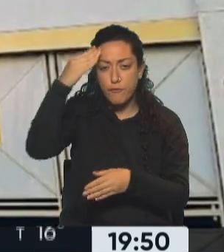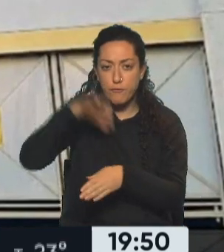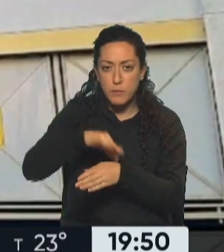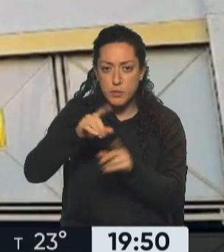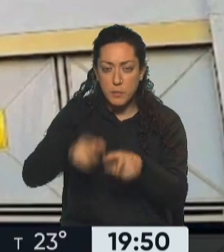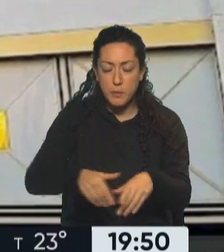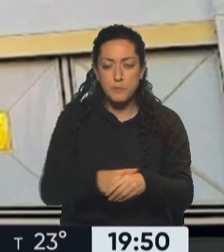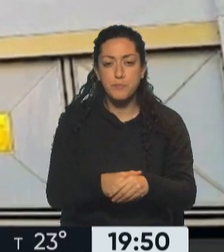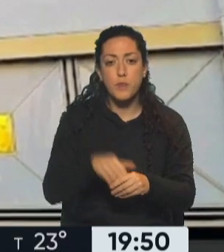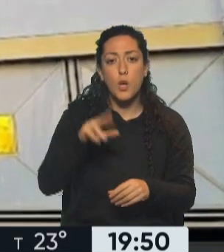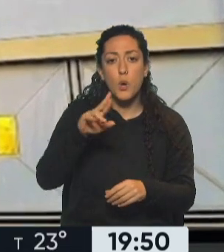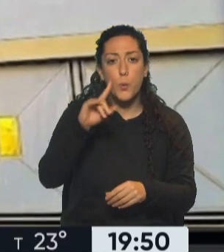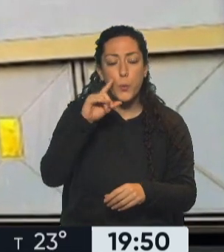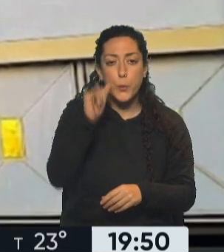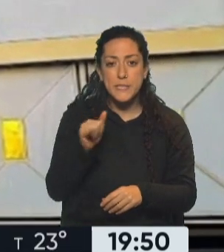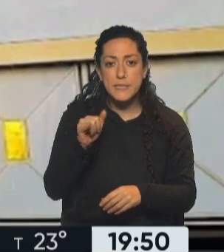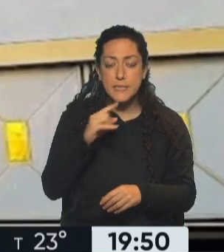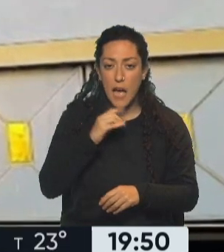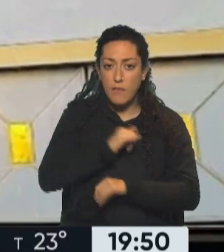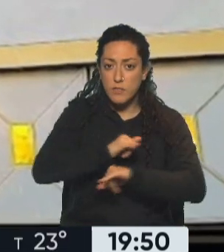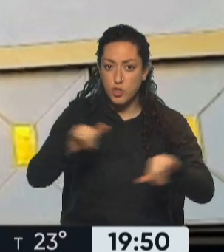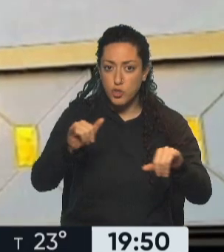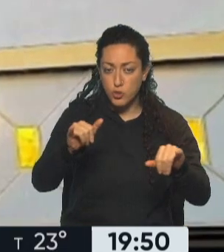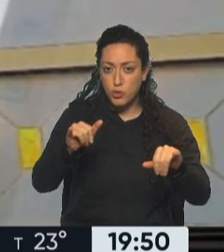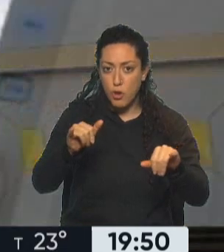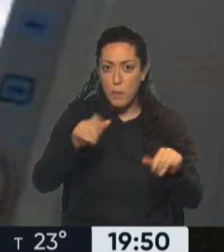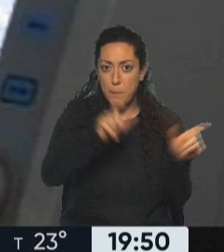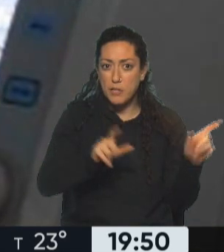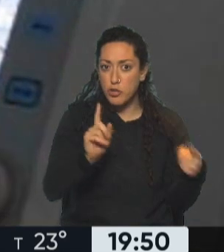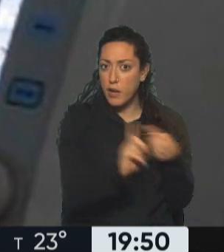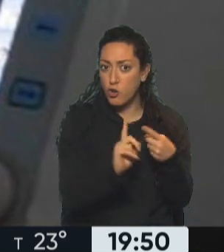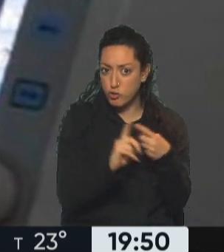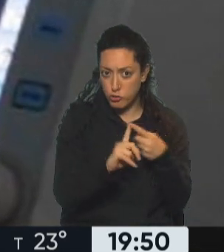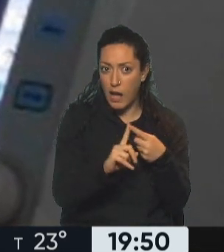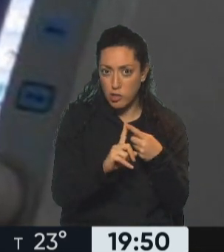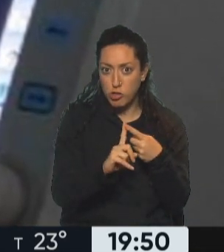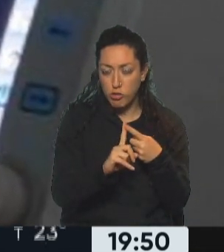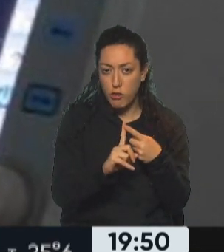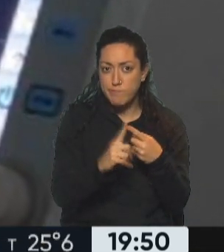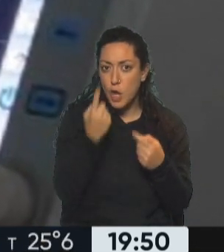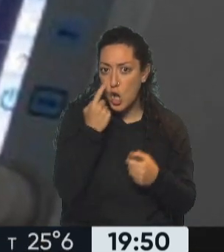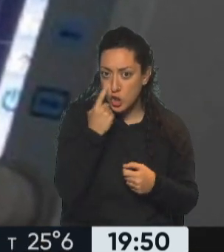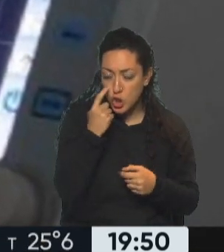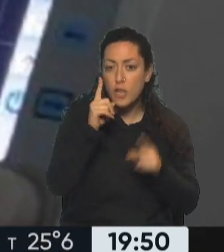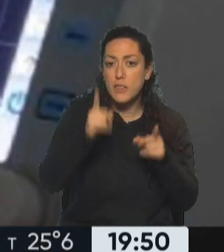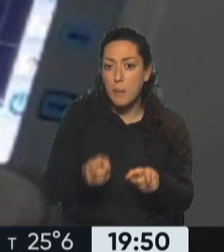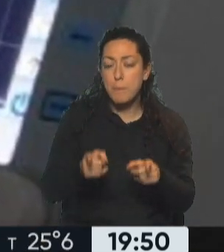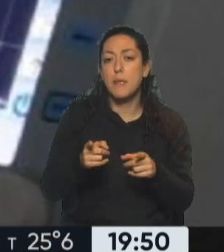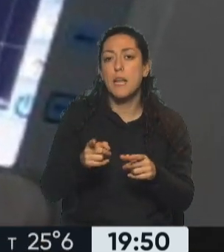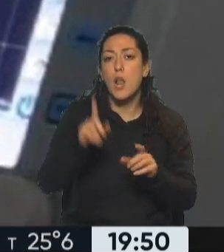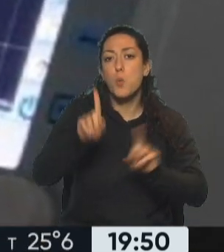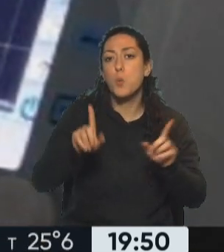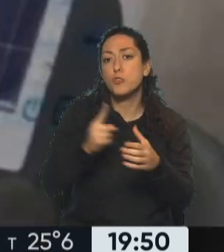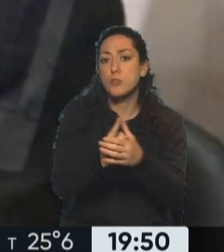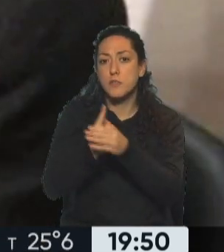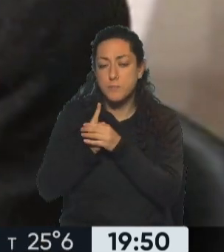Ruiz, explicó que se hizo un seguimiento a los contactos estrechos, mientras que el sanatorio privado permanece en aislamiento. En conferencia